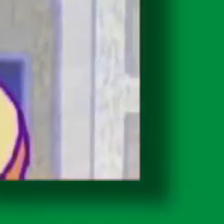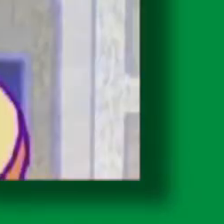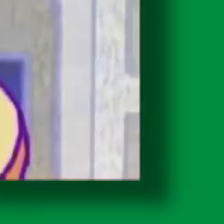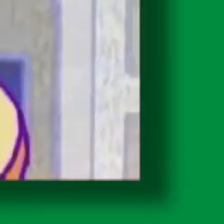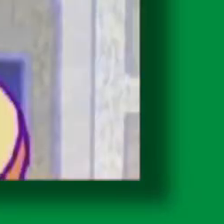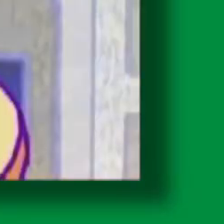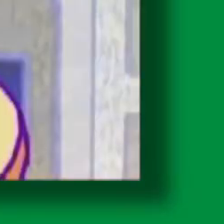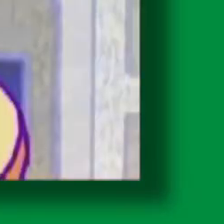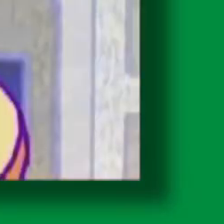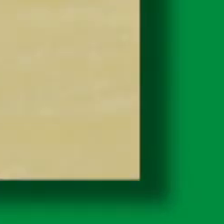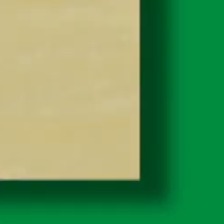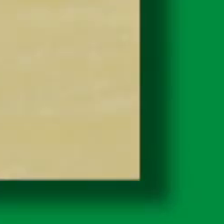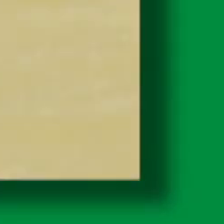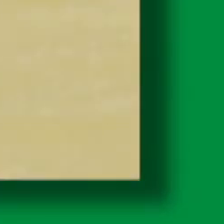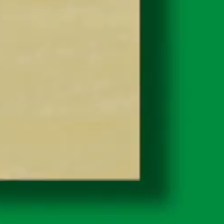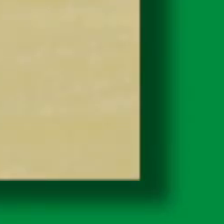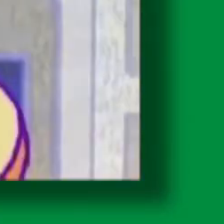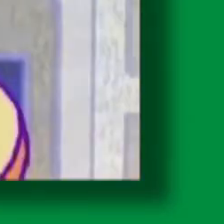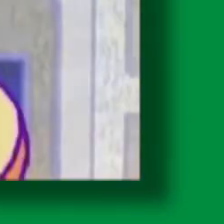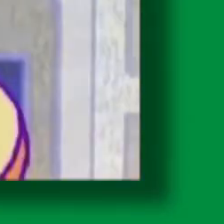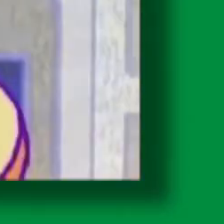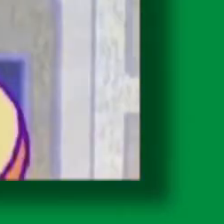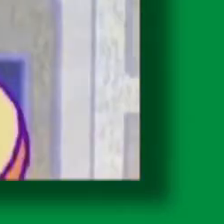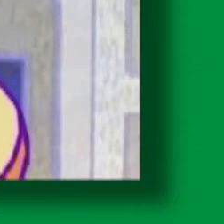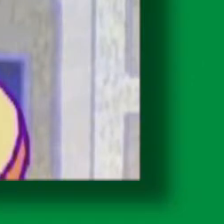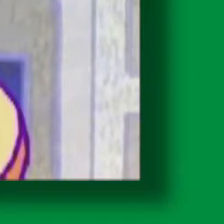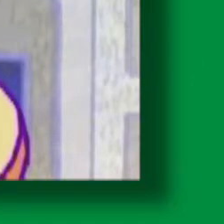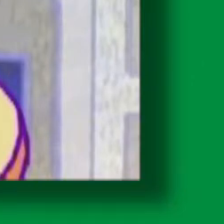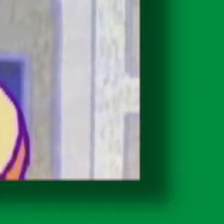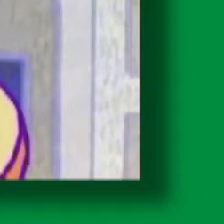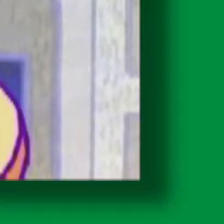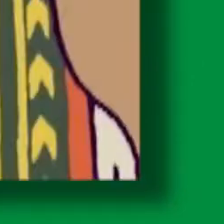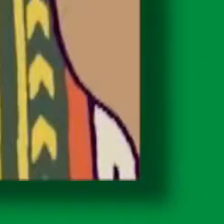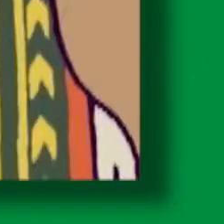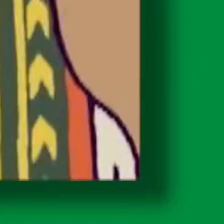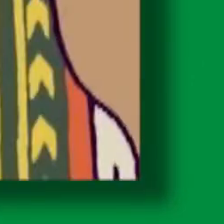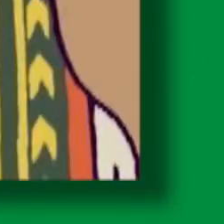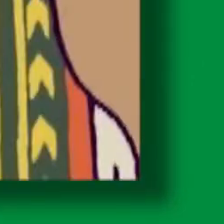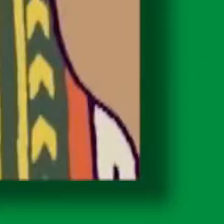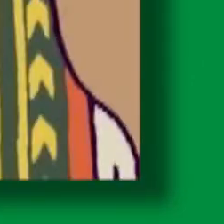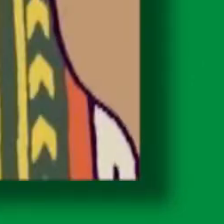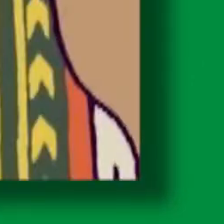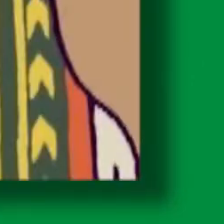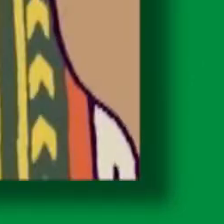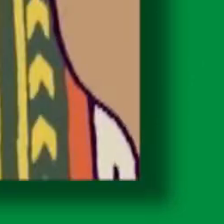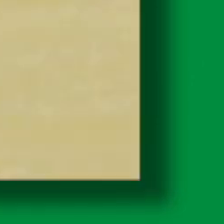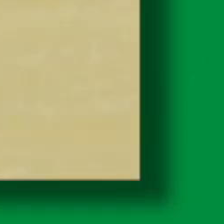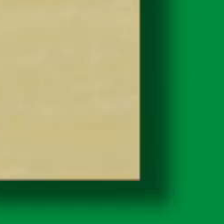Mm-hmm.